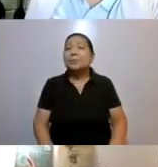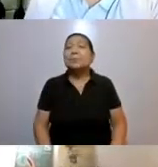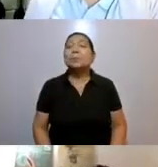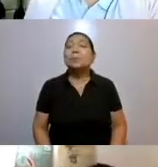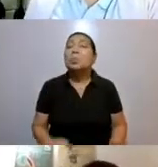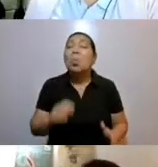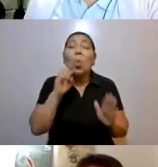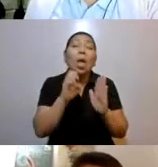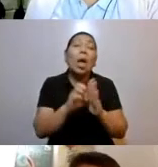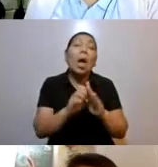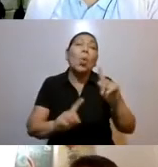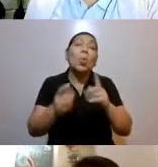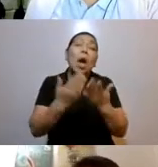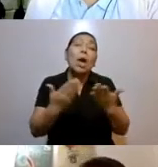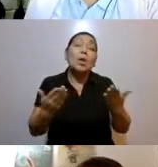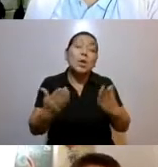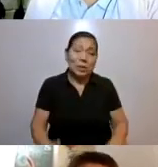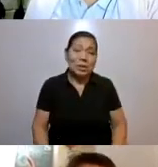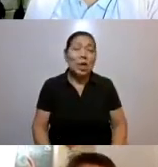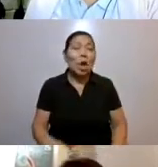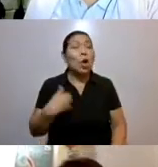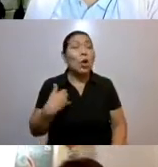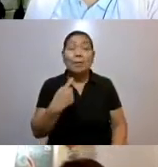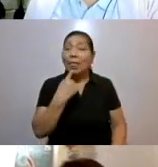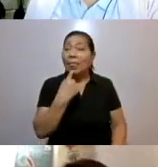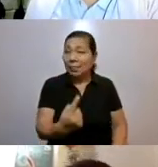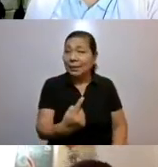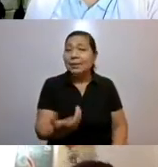Por ejemplo, algunas cosas que el joven dice, ¿no?